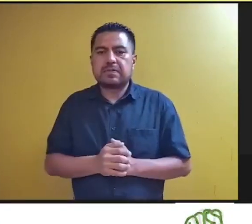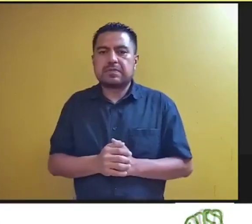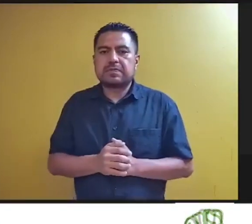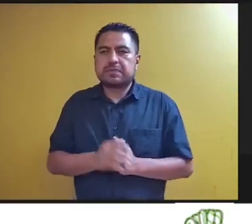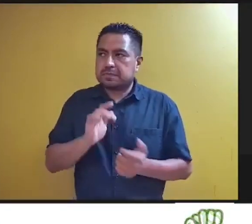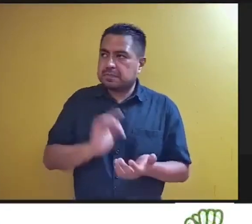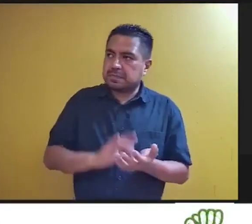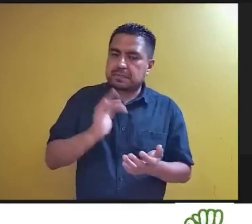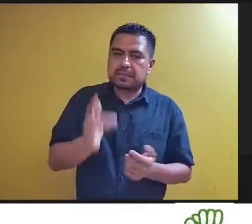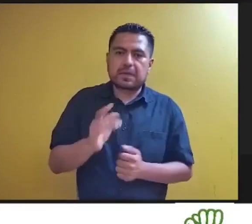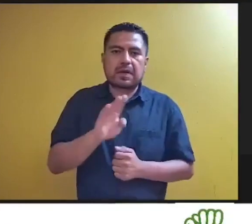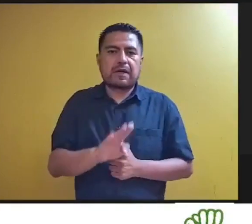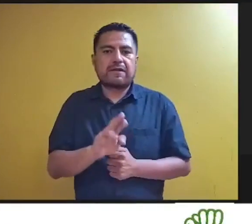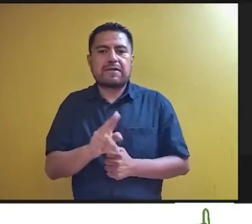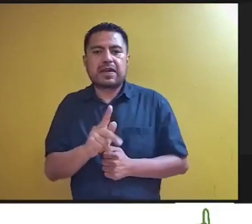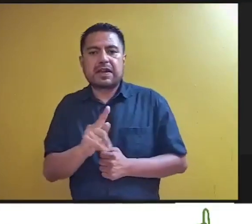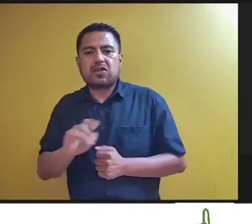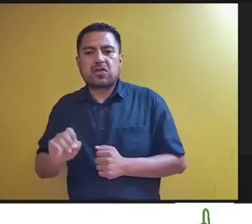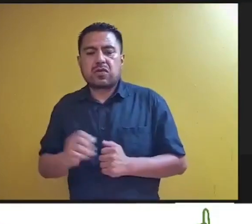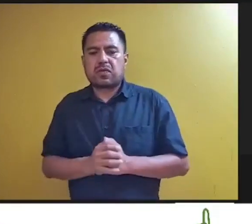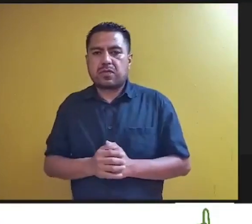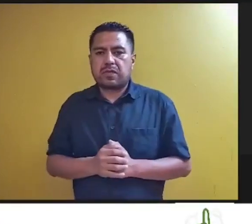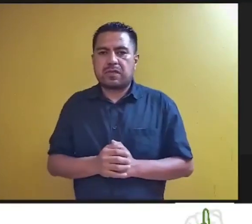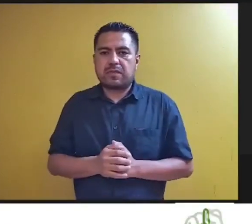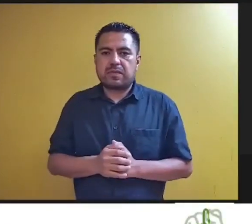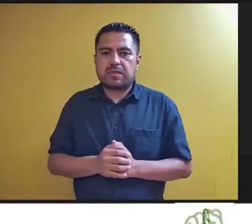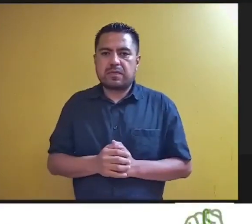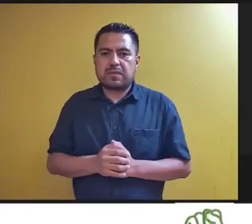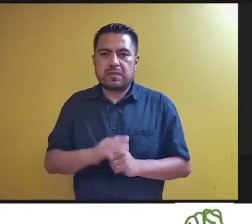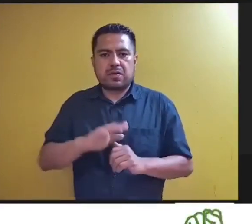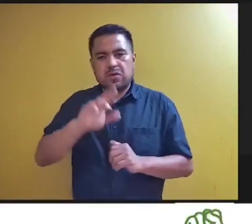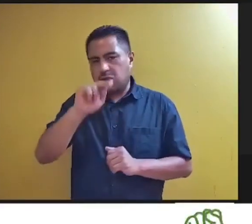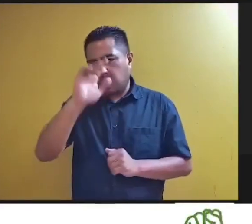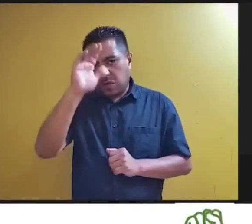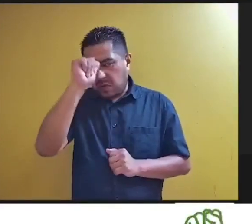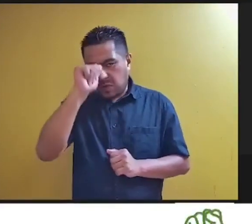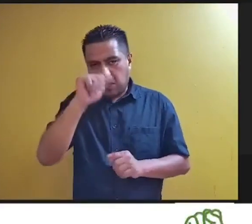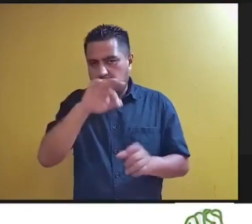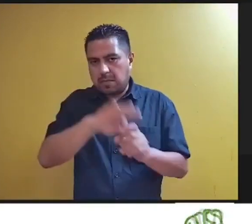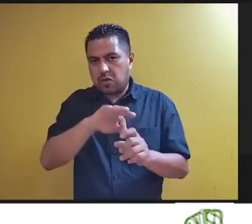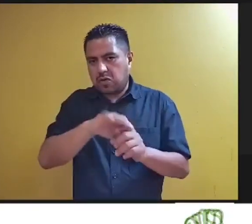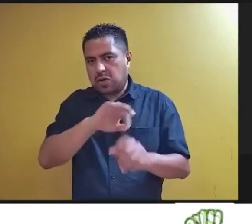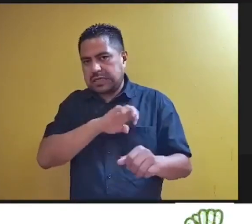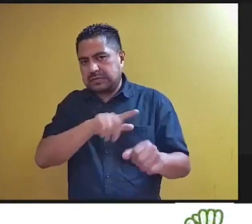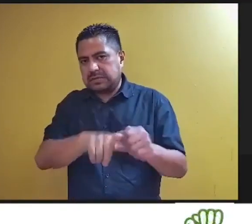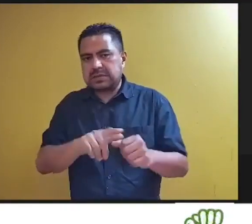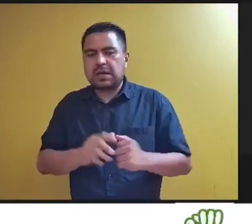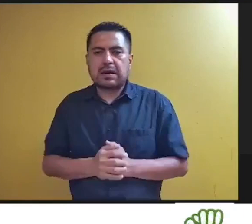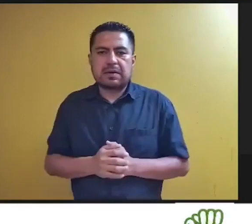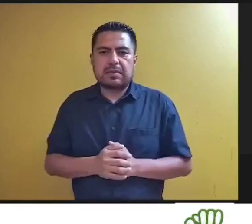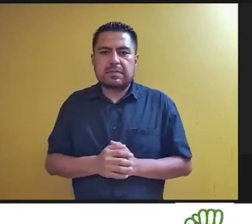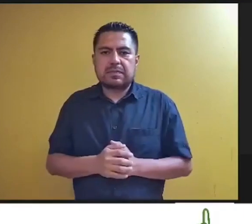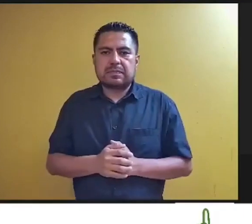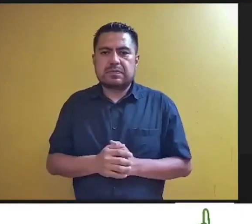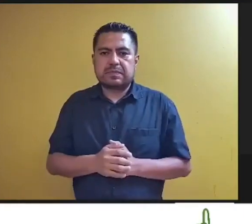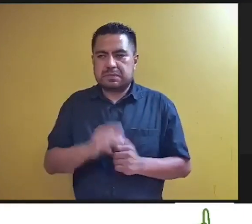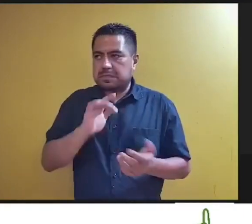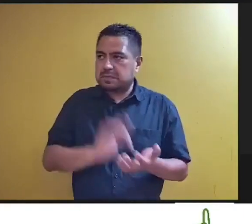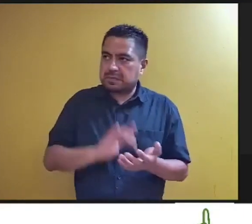Gracias, magistrada. Magistrada Hilda Rosa Delgado Brito. En contra, con voto particular.